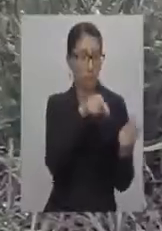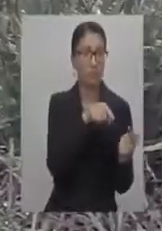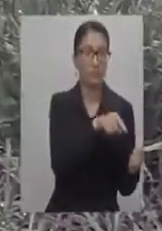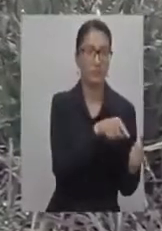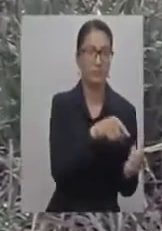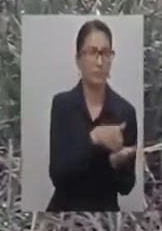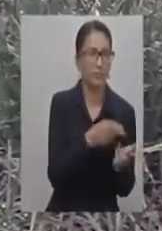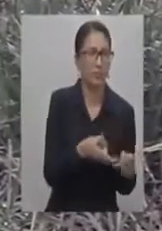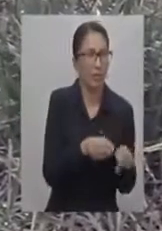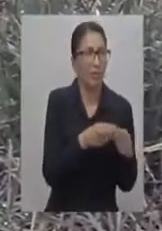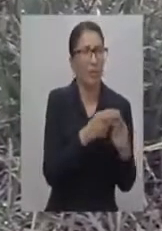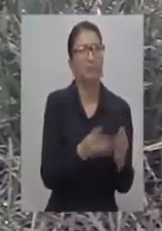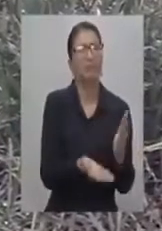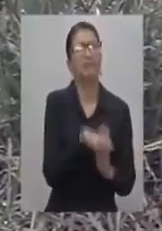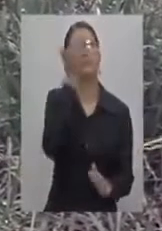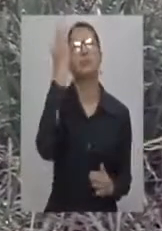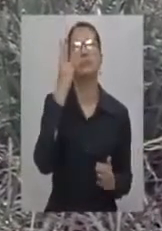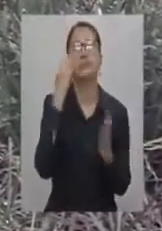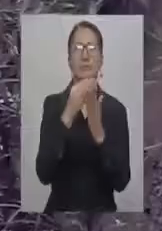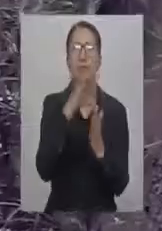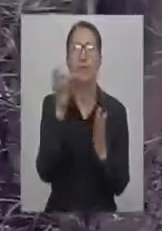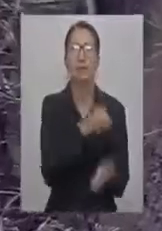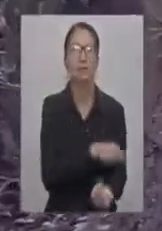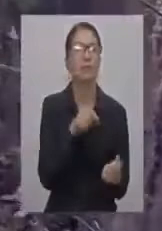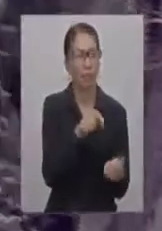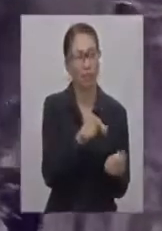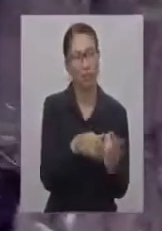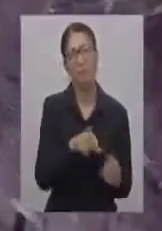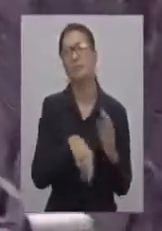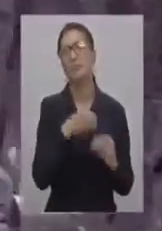pesos, terminó costando más de 3.500 millones,